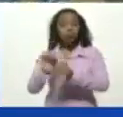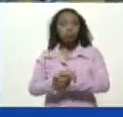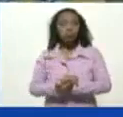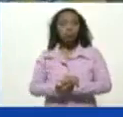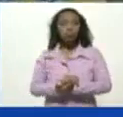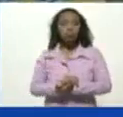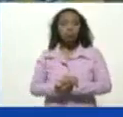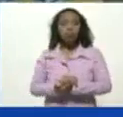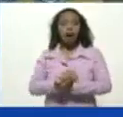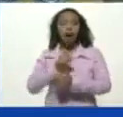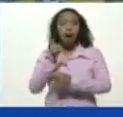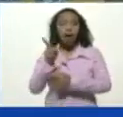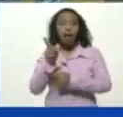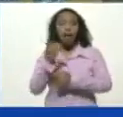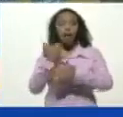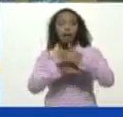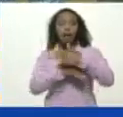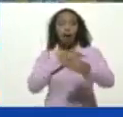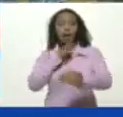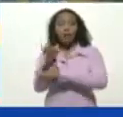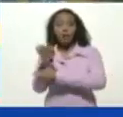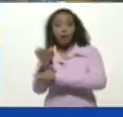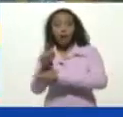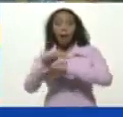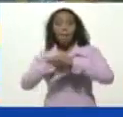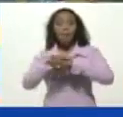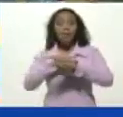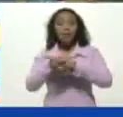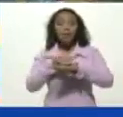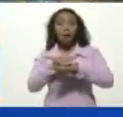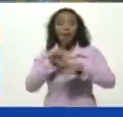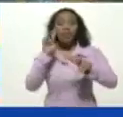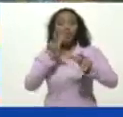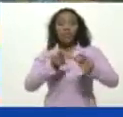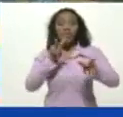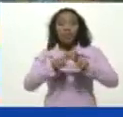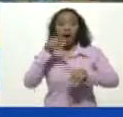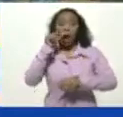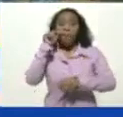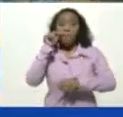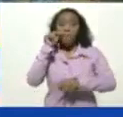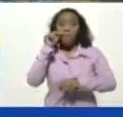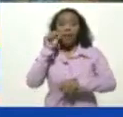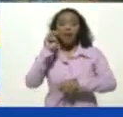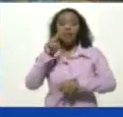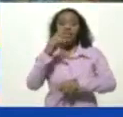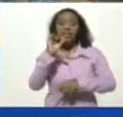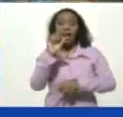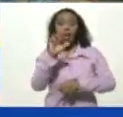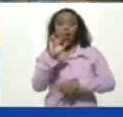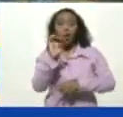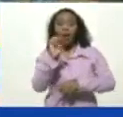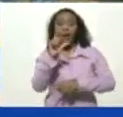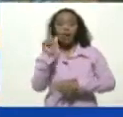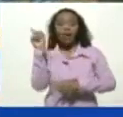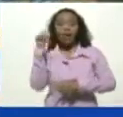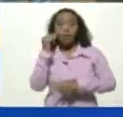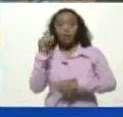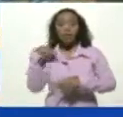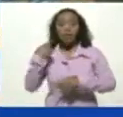a estar allá el ministro Villarruel. Mañana es día de la misión Vivienda